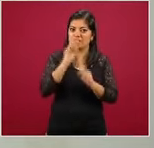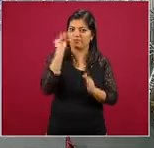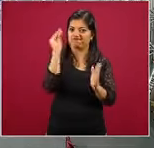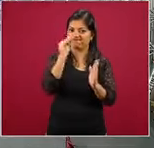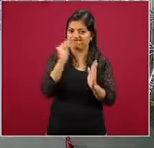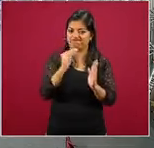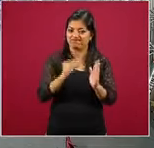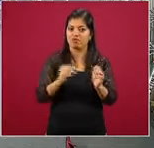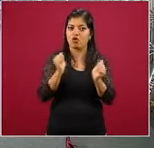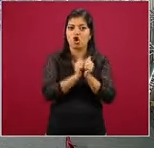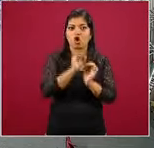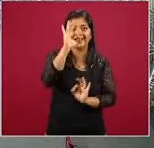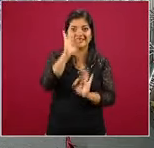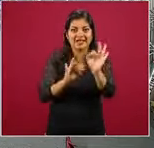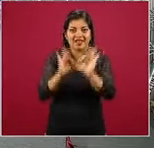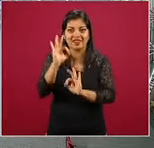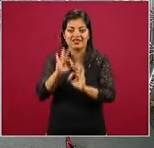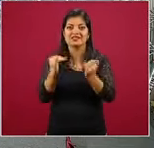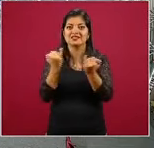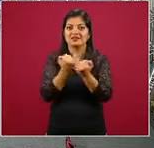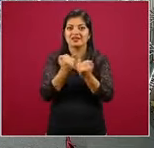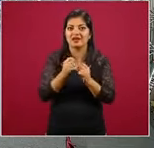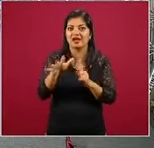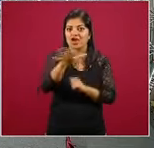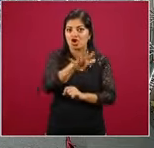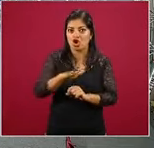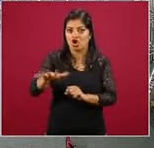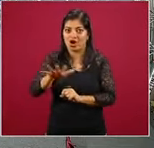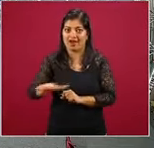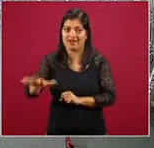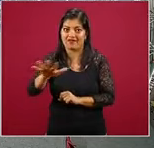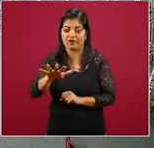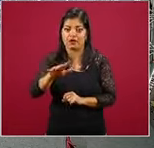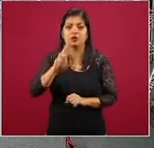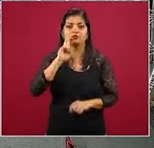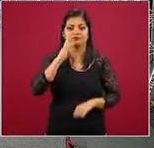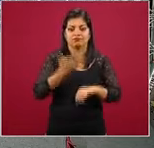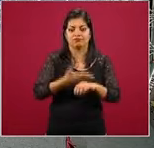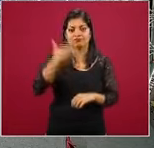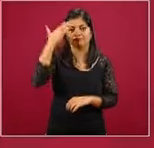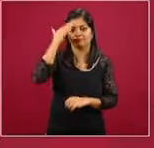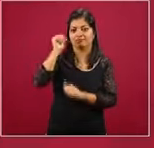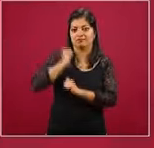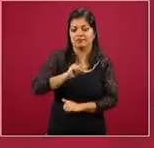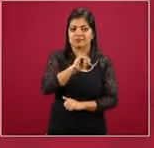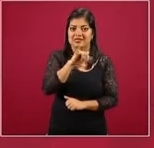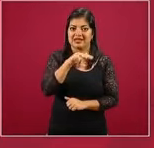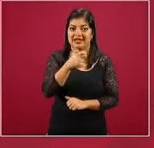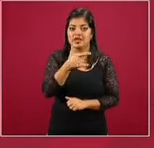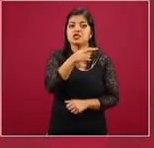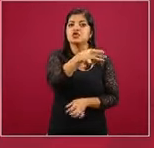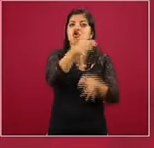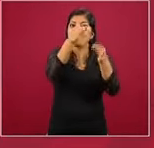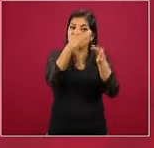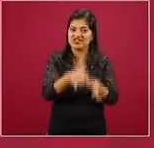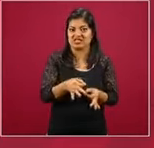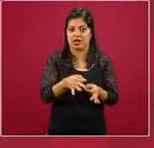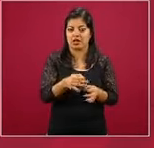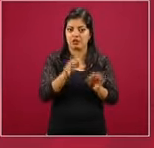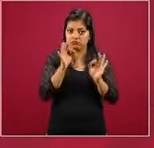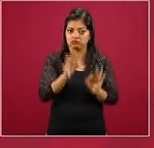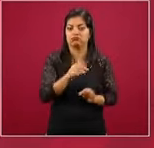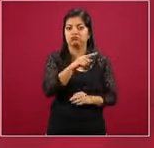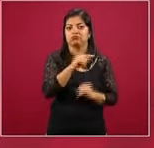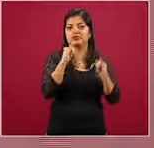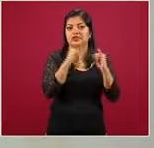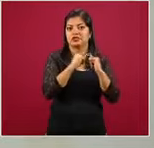estadística y geográfica que tiene INEGI, que coordina INEGI y que es la información oficial, insisto, en manos de una